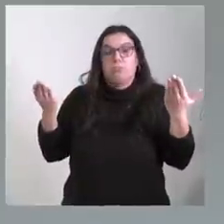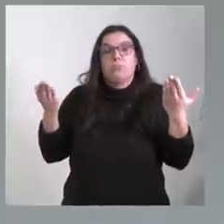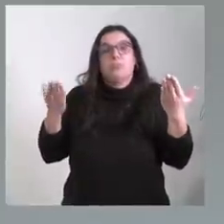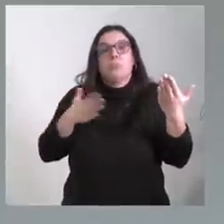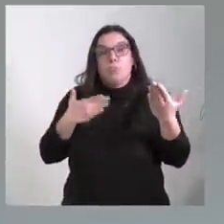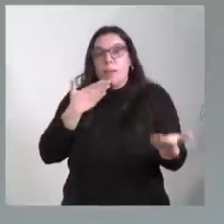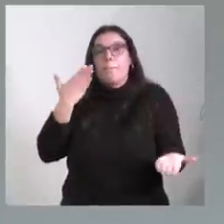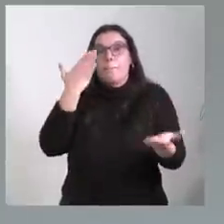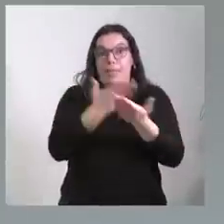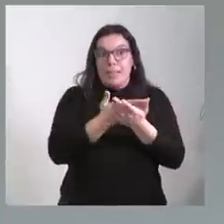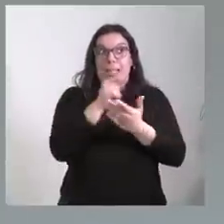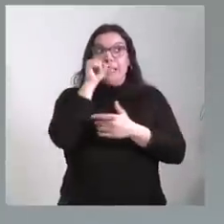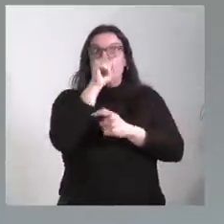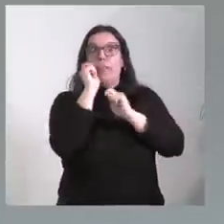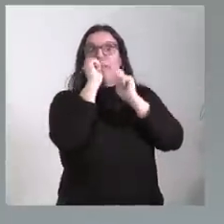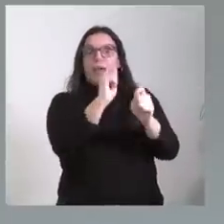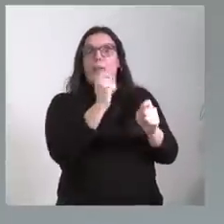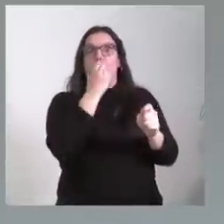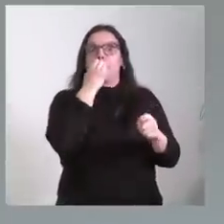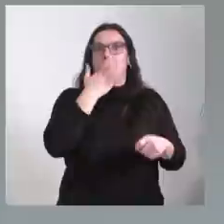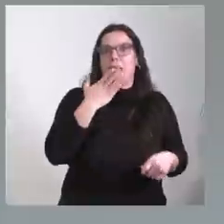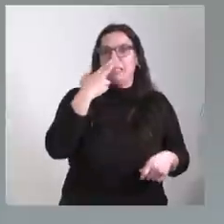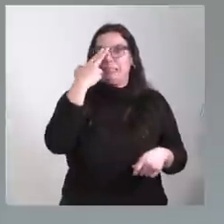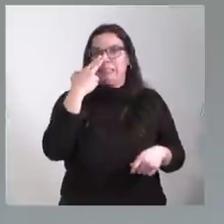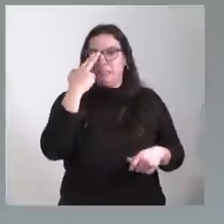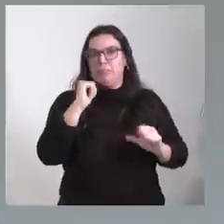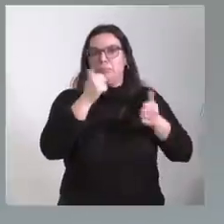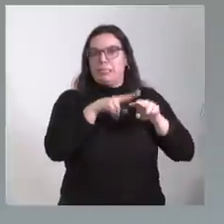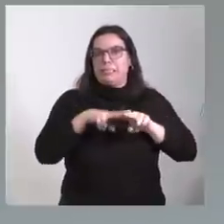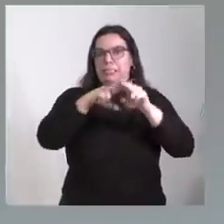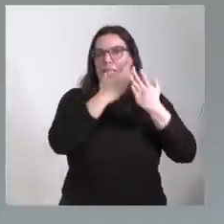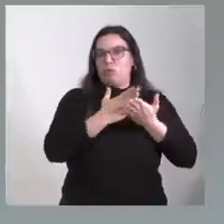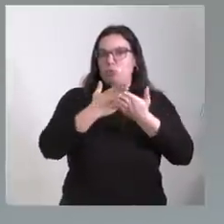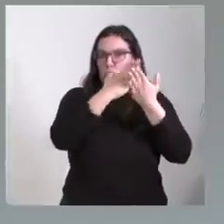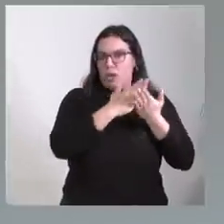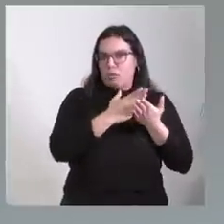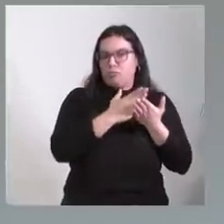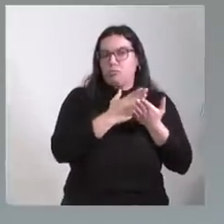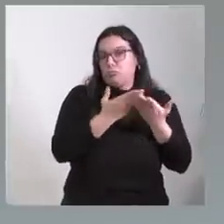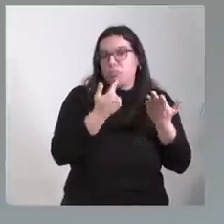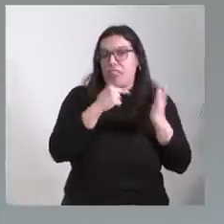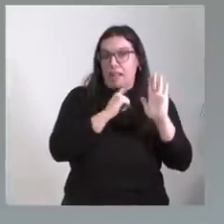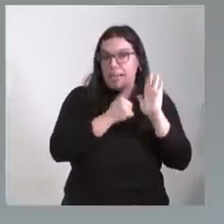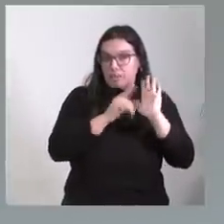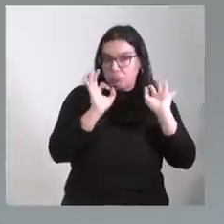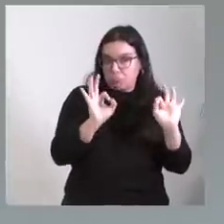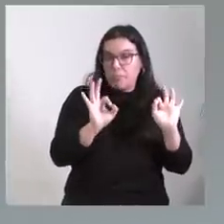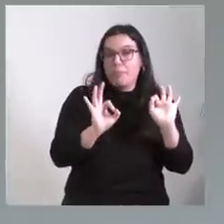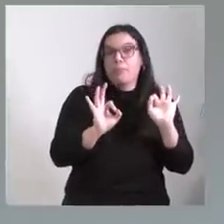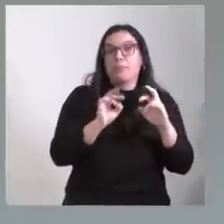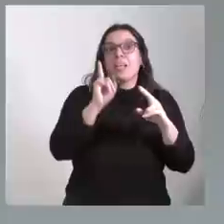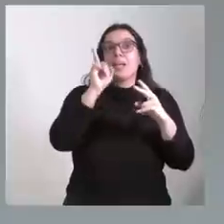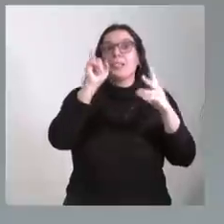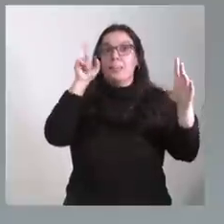puede solicitar la incubación de un expediente de declaración de un bien bic y esto lo dice La Ley Y en segundo lugar